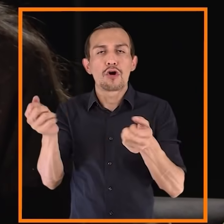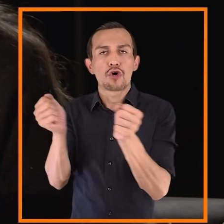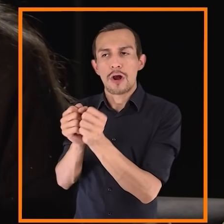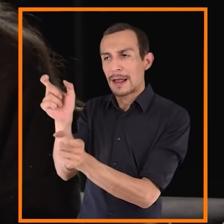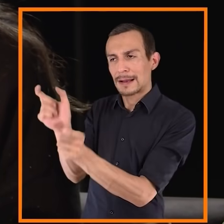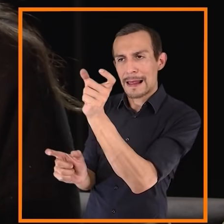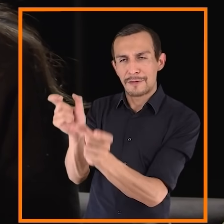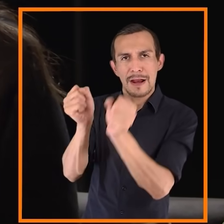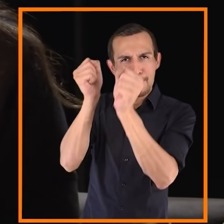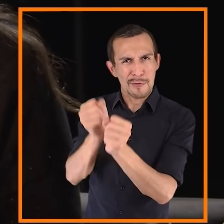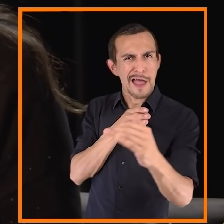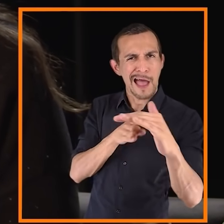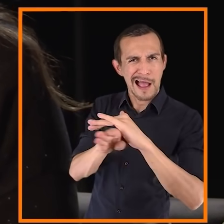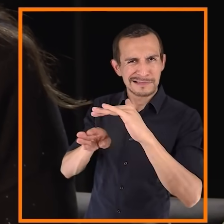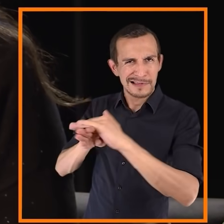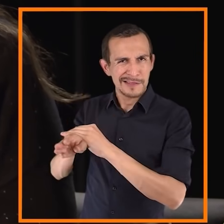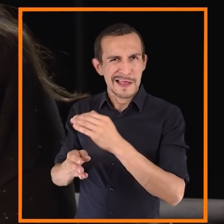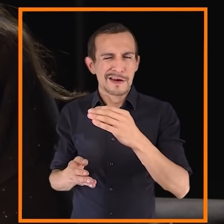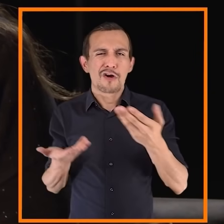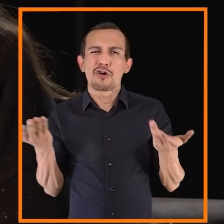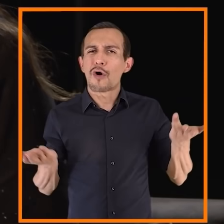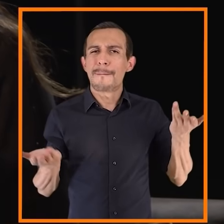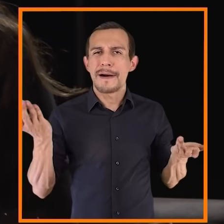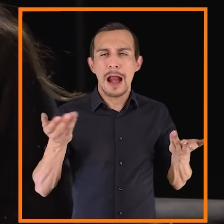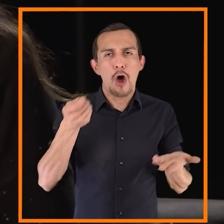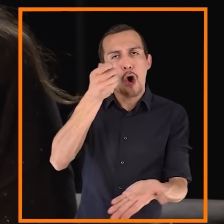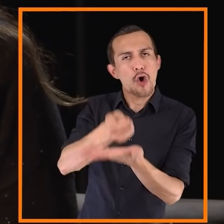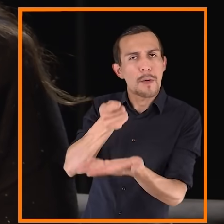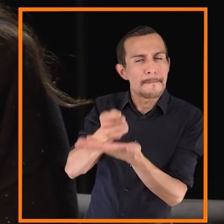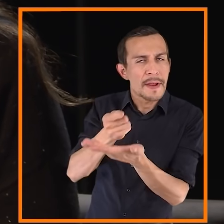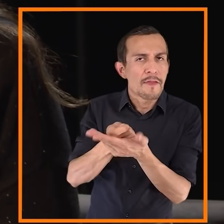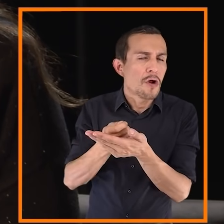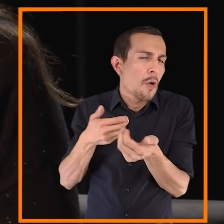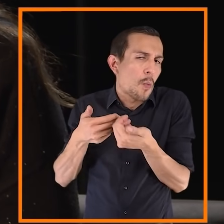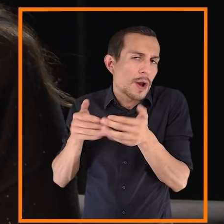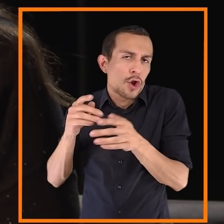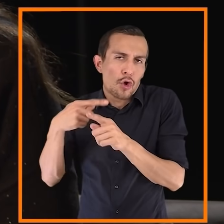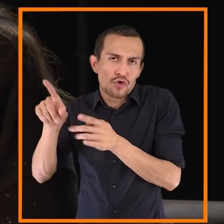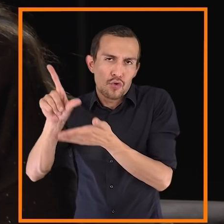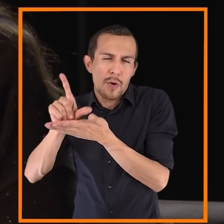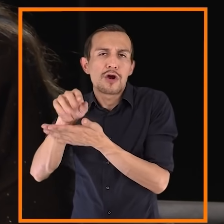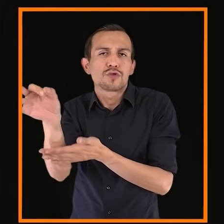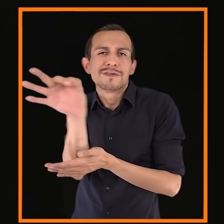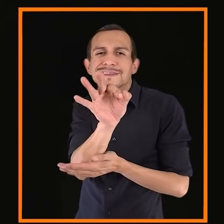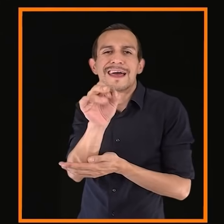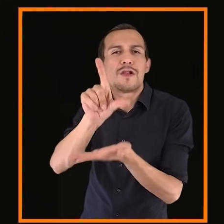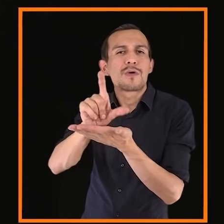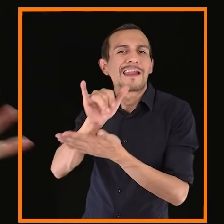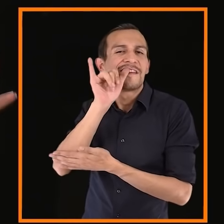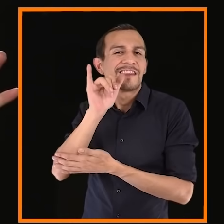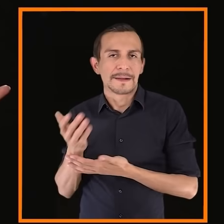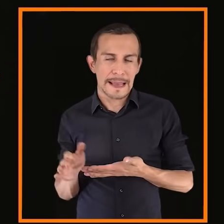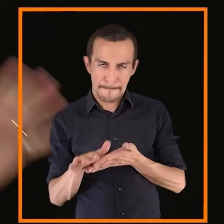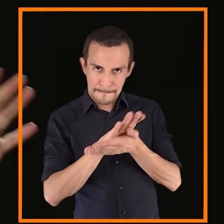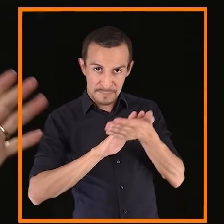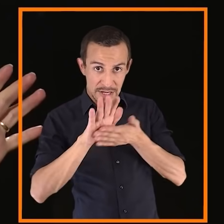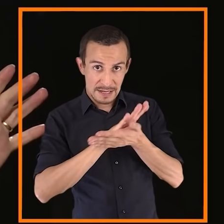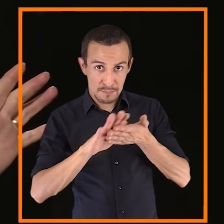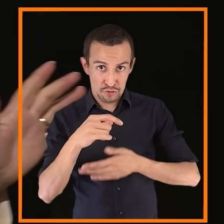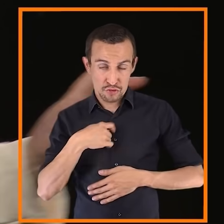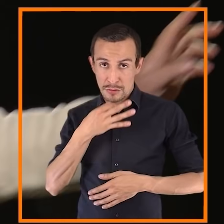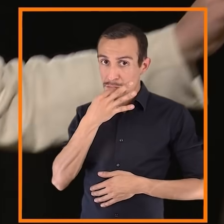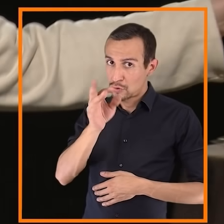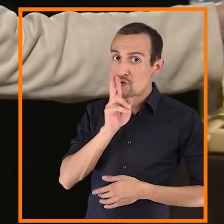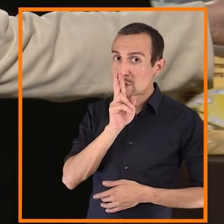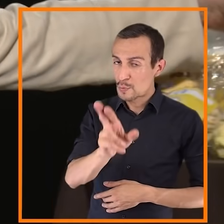lo que hoy día la gente puede acceder, que es importándolo o comprándolo de lo que mencionabas de Italia? Mira, por ejemplo, por darte